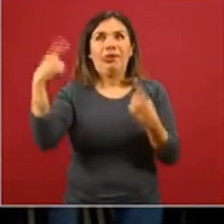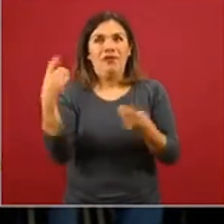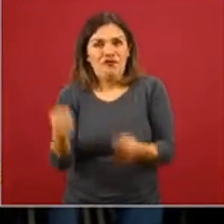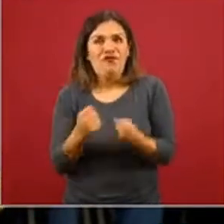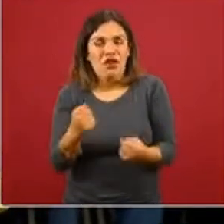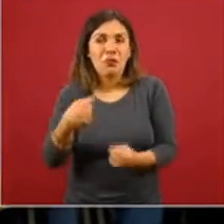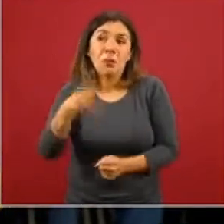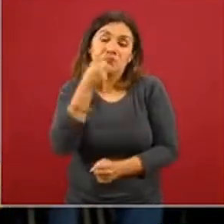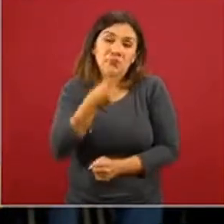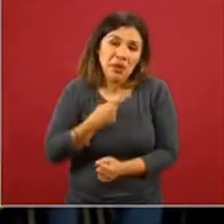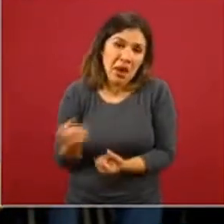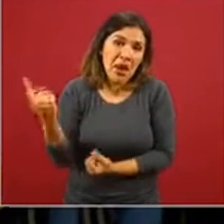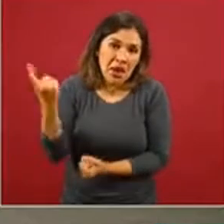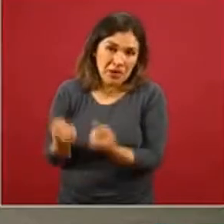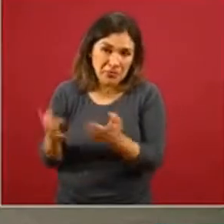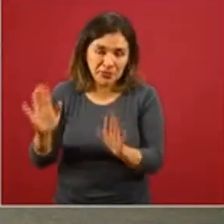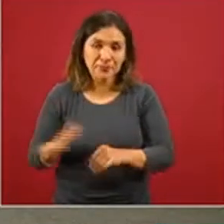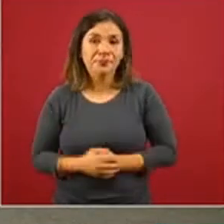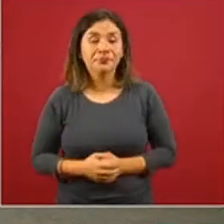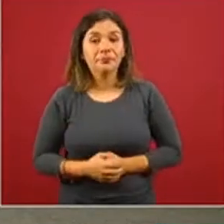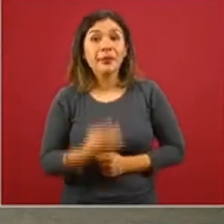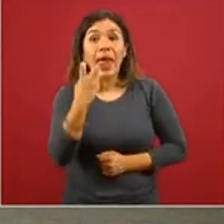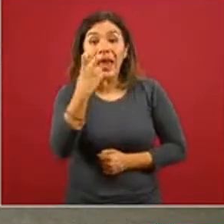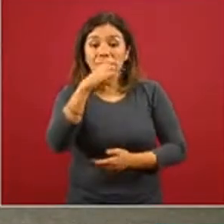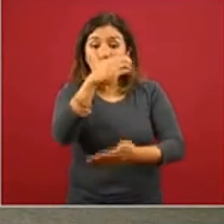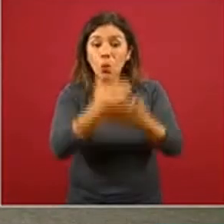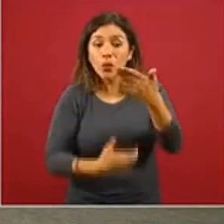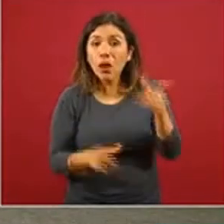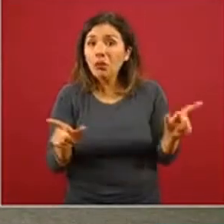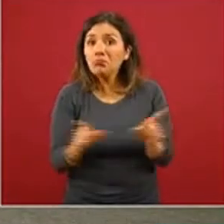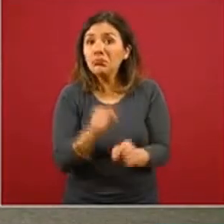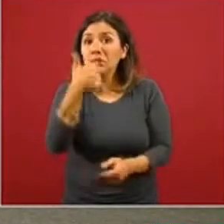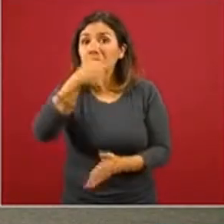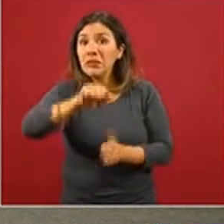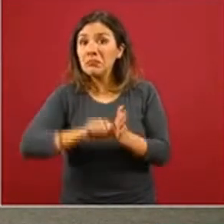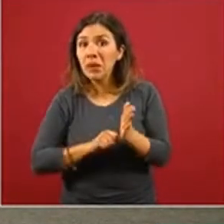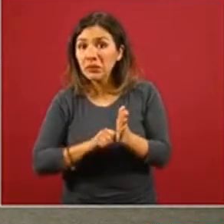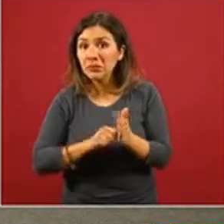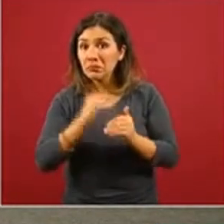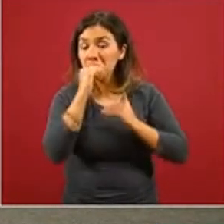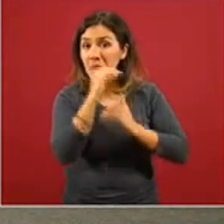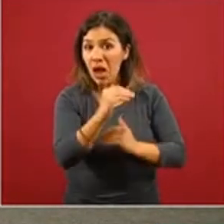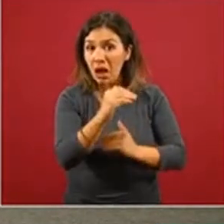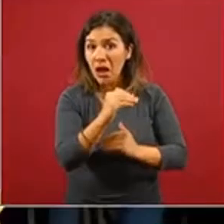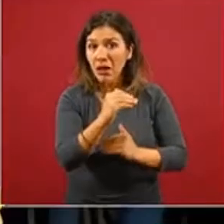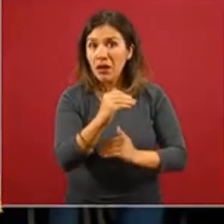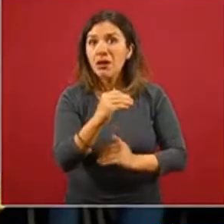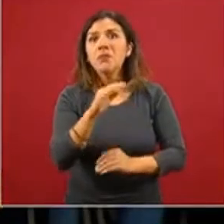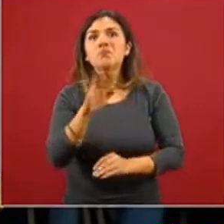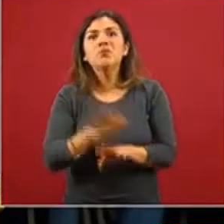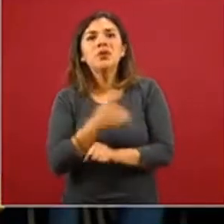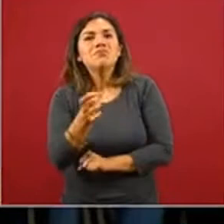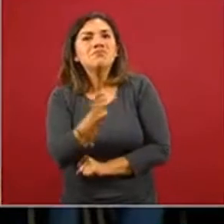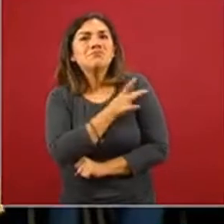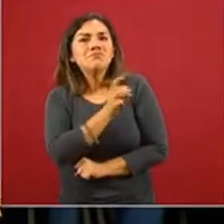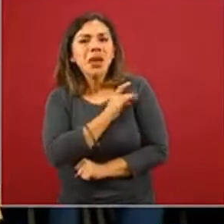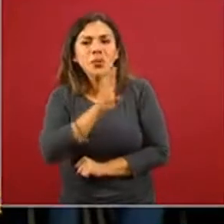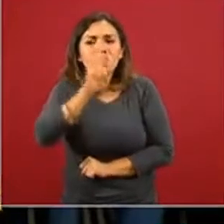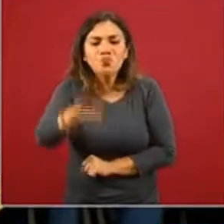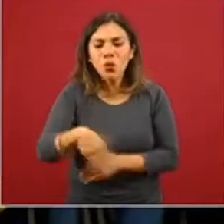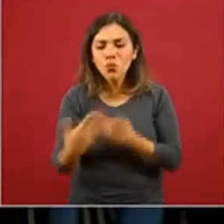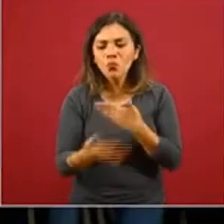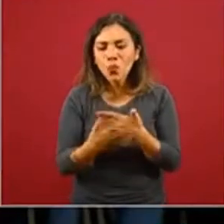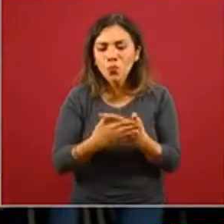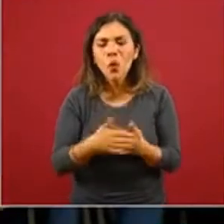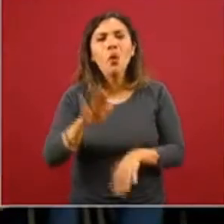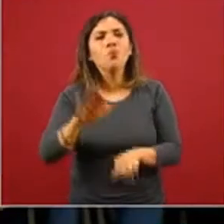pero al menos me la dijeron. Por esta limitación de contratos, subsecretario, por miedo a la muerte, por deficiencia